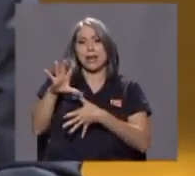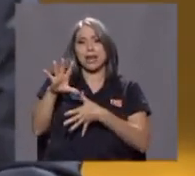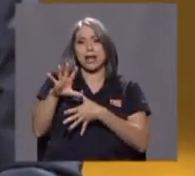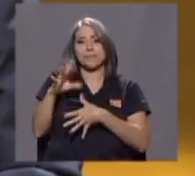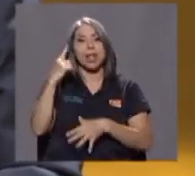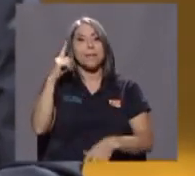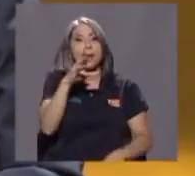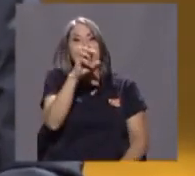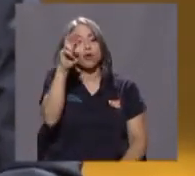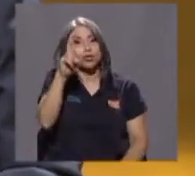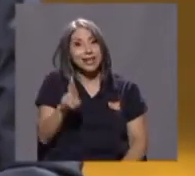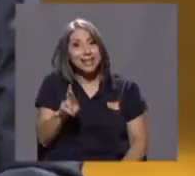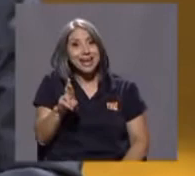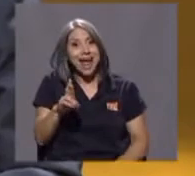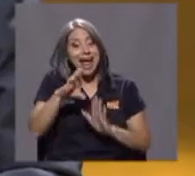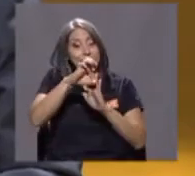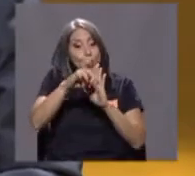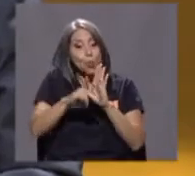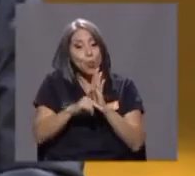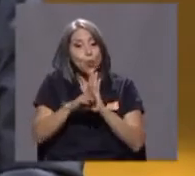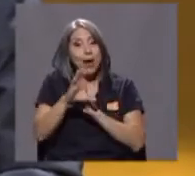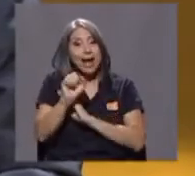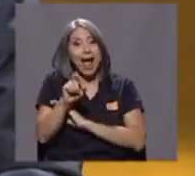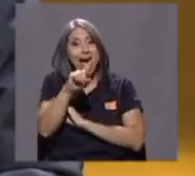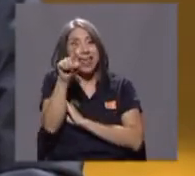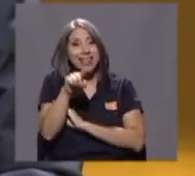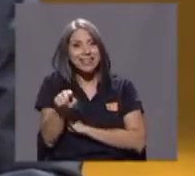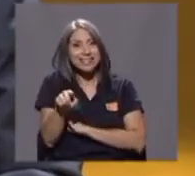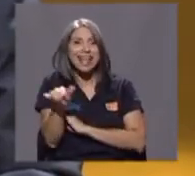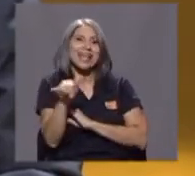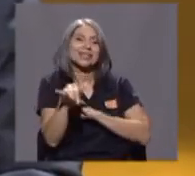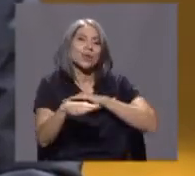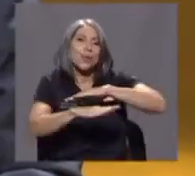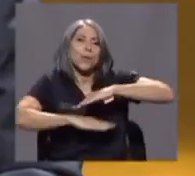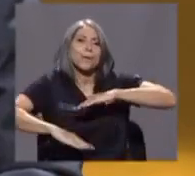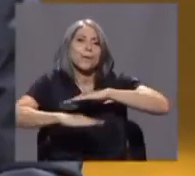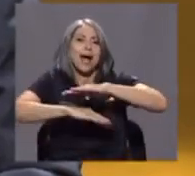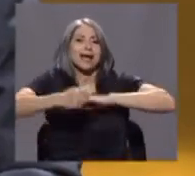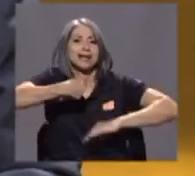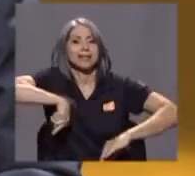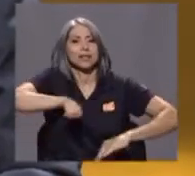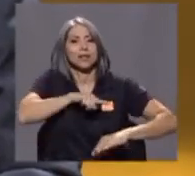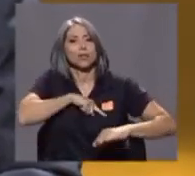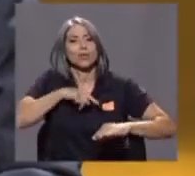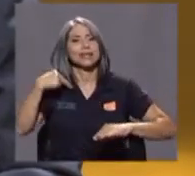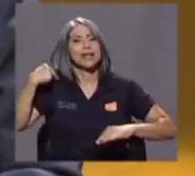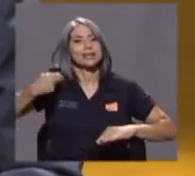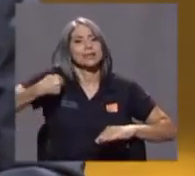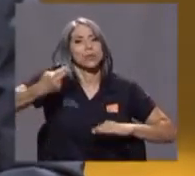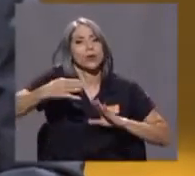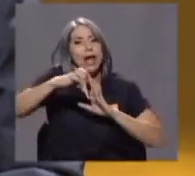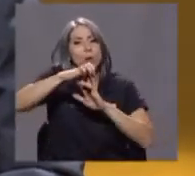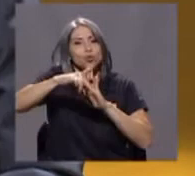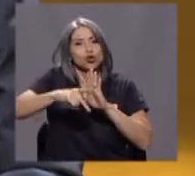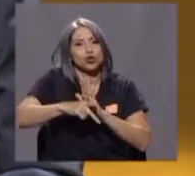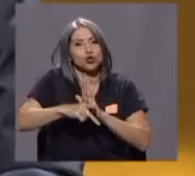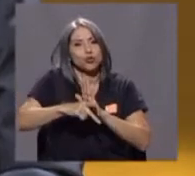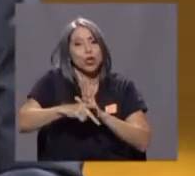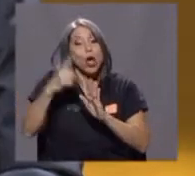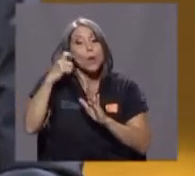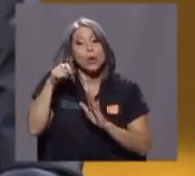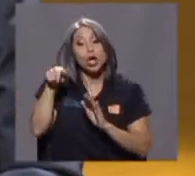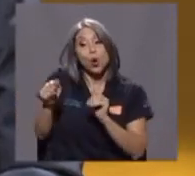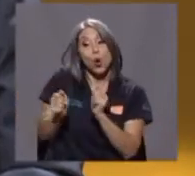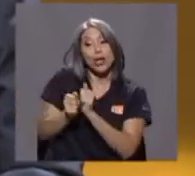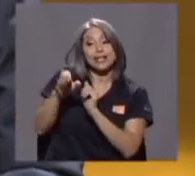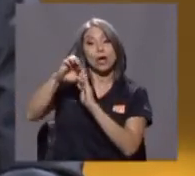constituye la matriz fundamental de nuestra historia constitucional, porque a partir de esa Constitución la